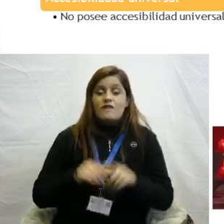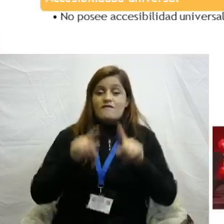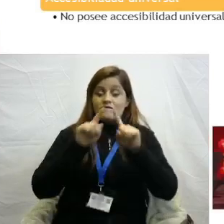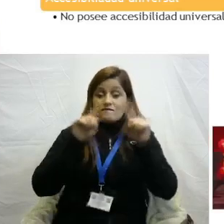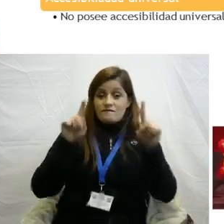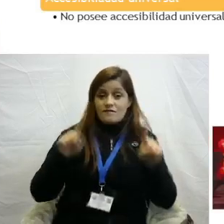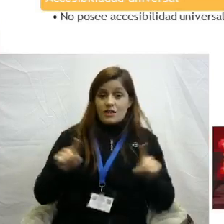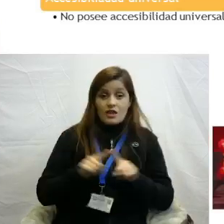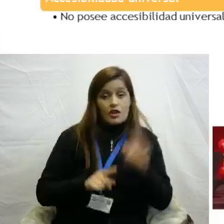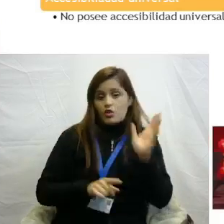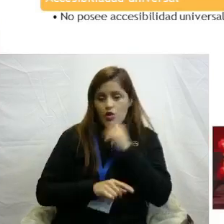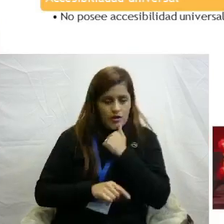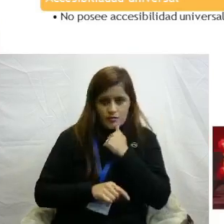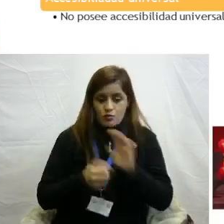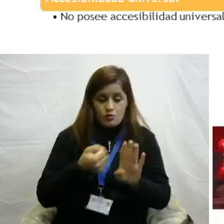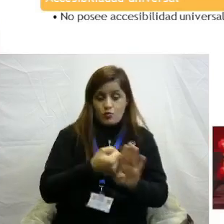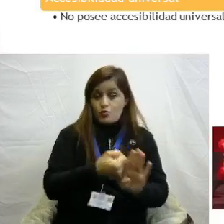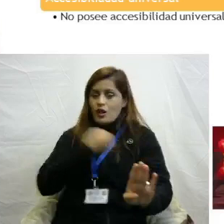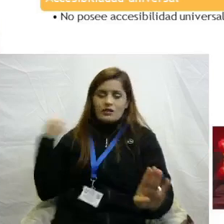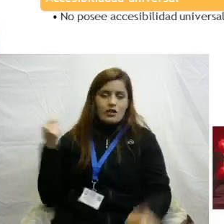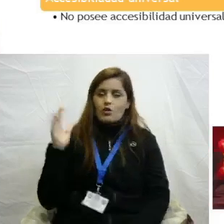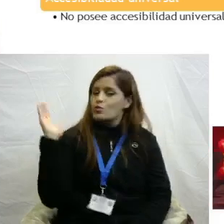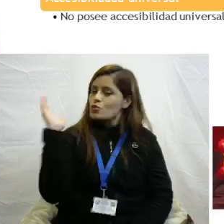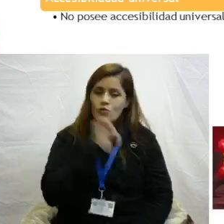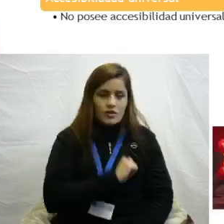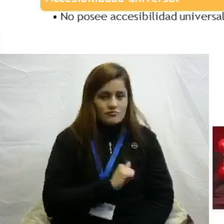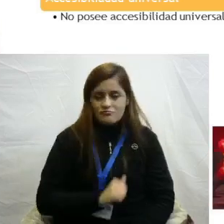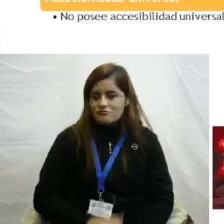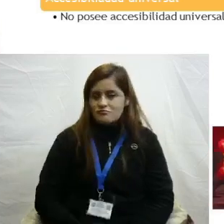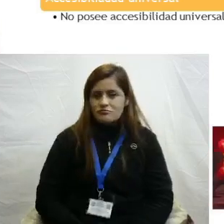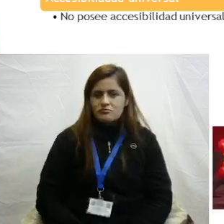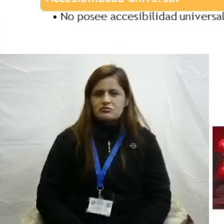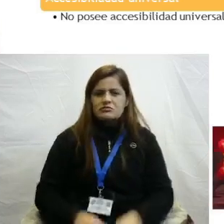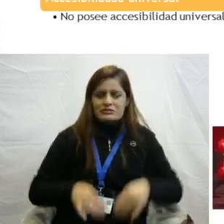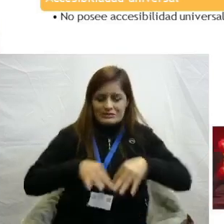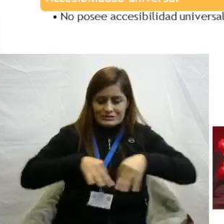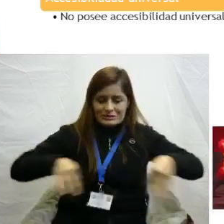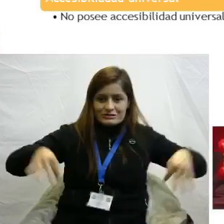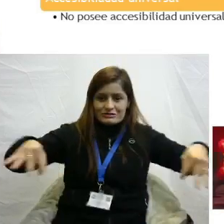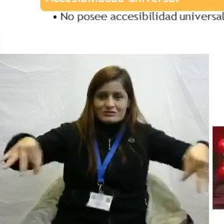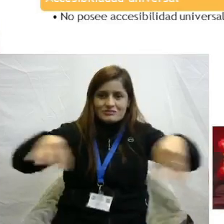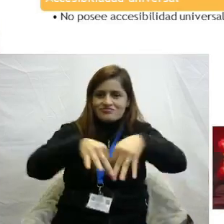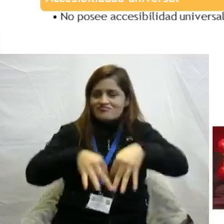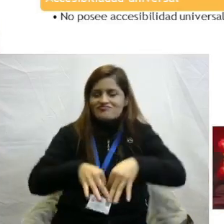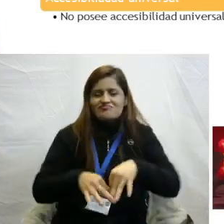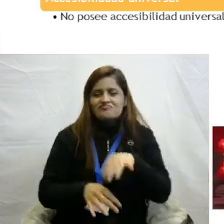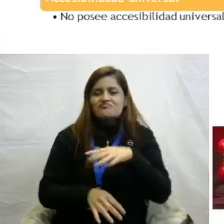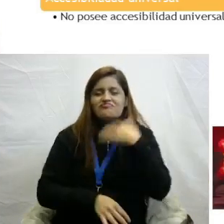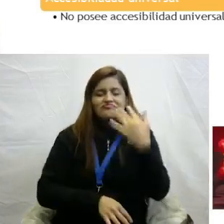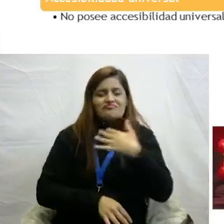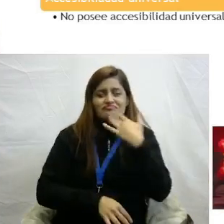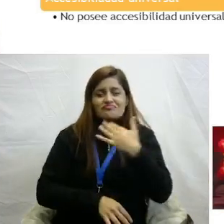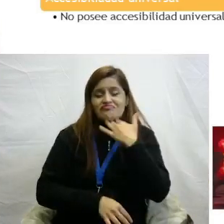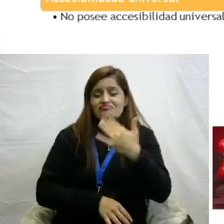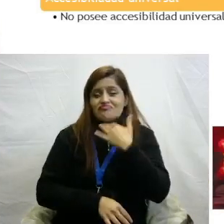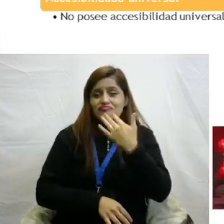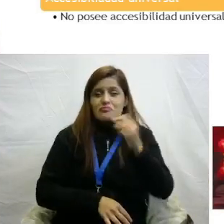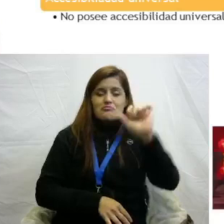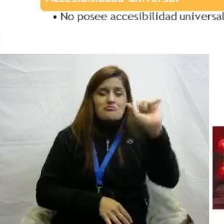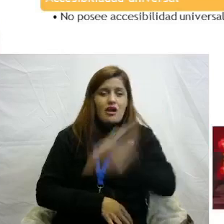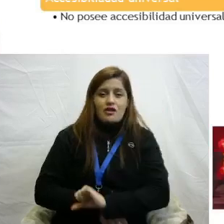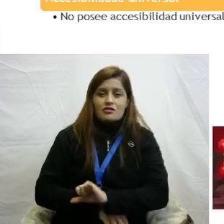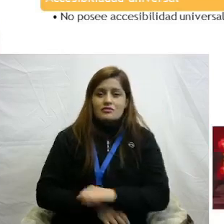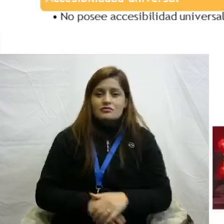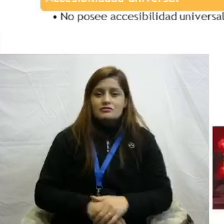no existen, y el cierre perimetral solo hay un cierre trasero con una perfilería